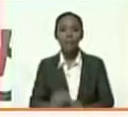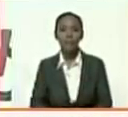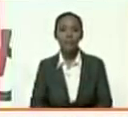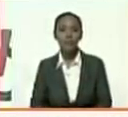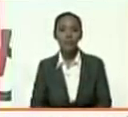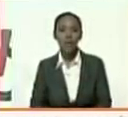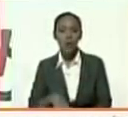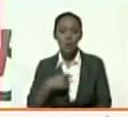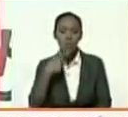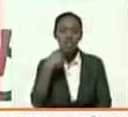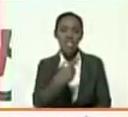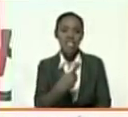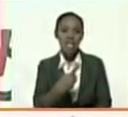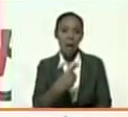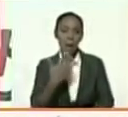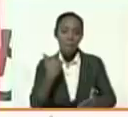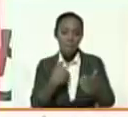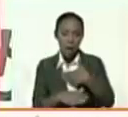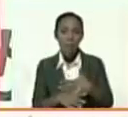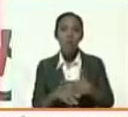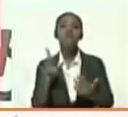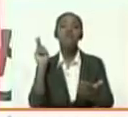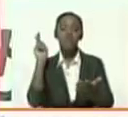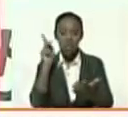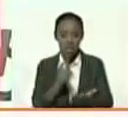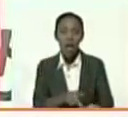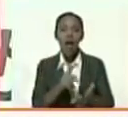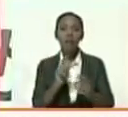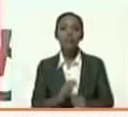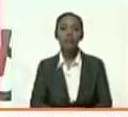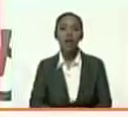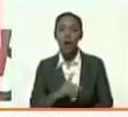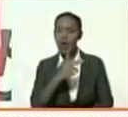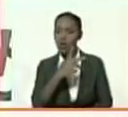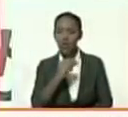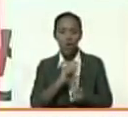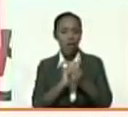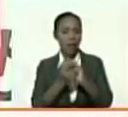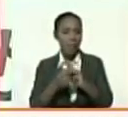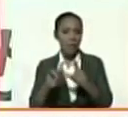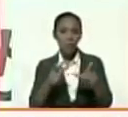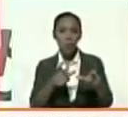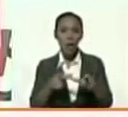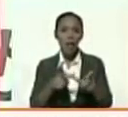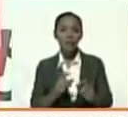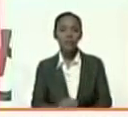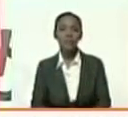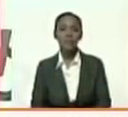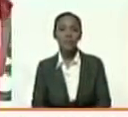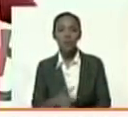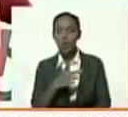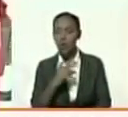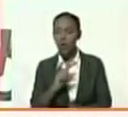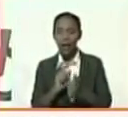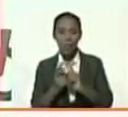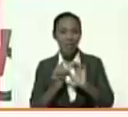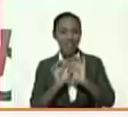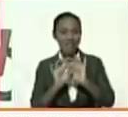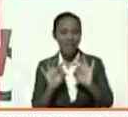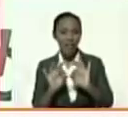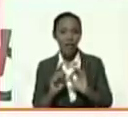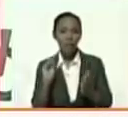vamos, van y llegan. No cambian el destino. No cambian el destino. Eso los pone a